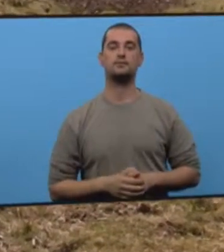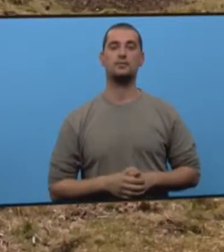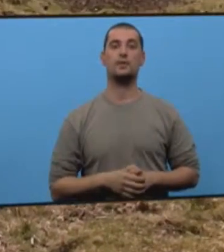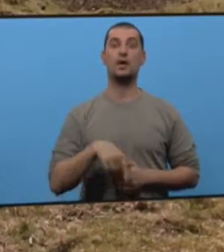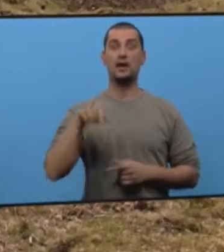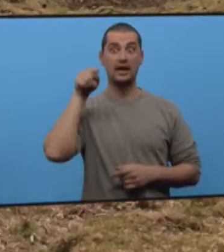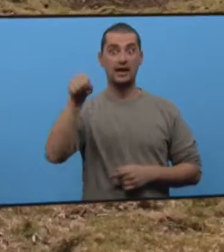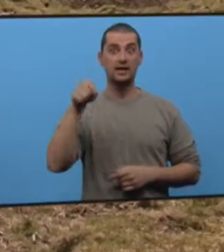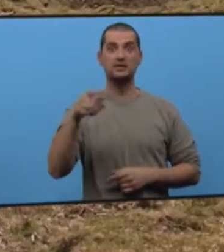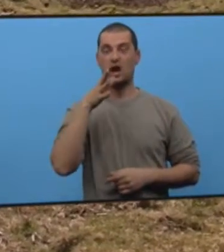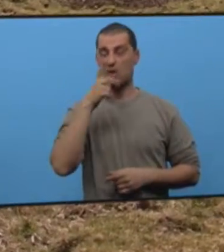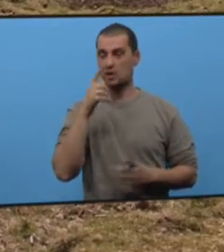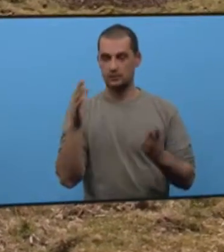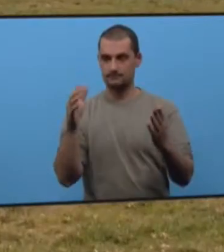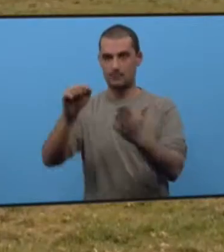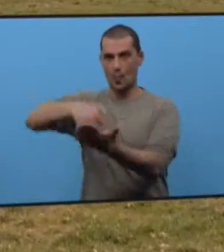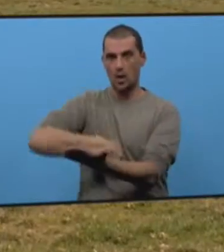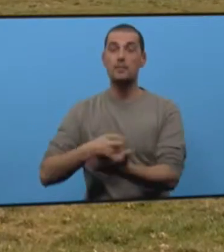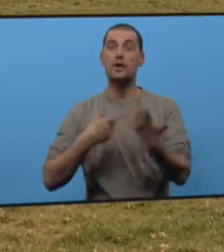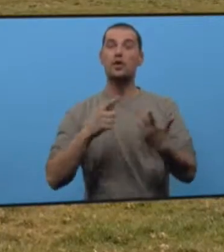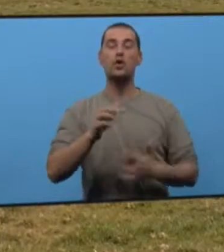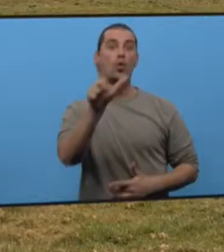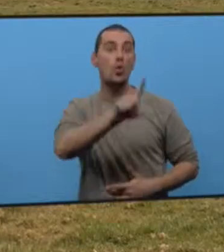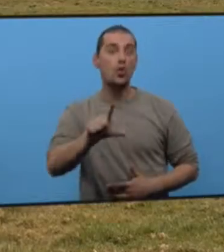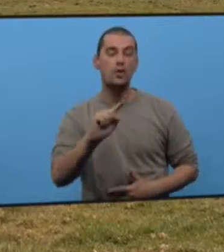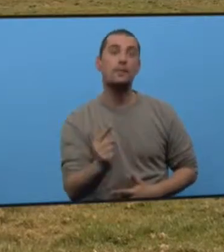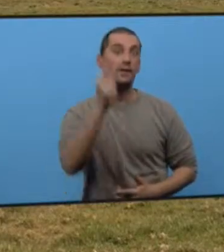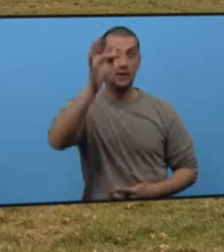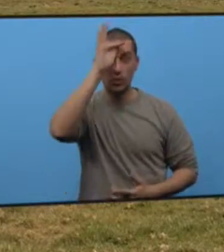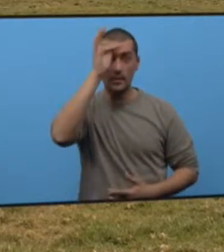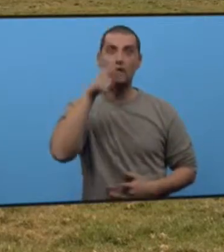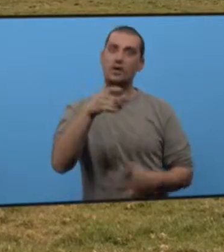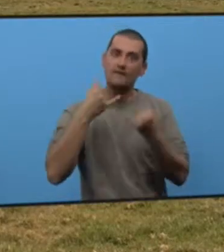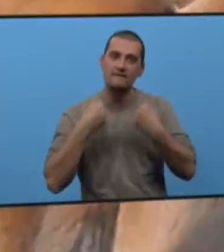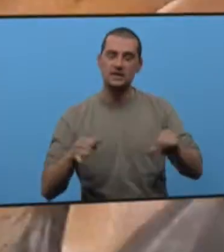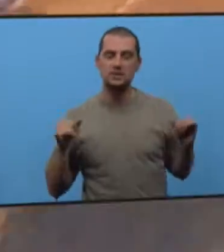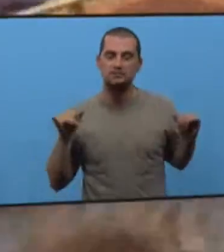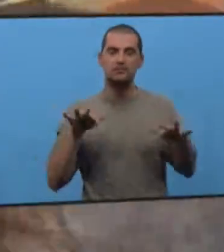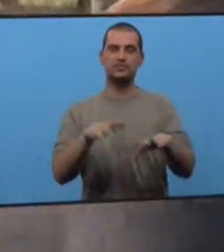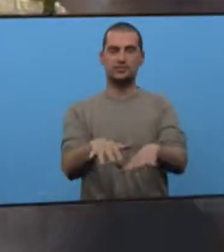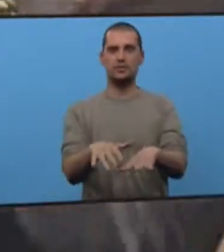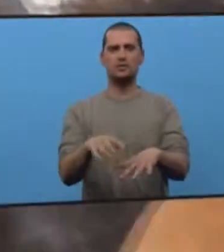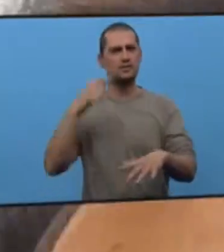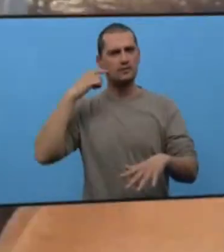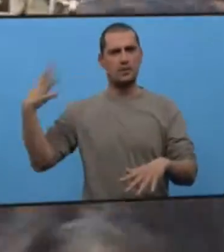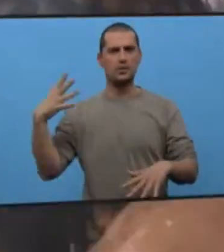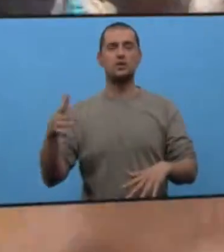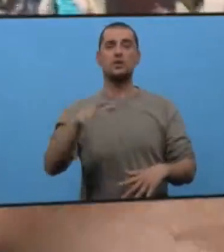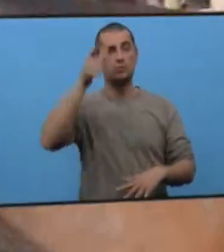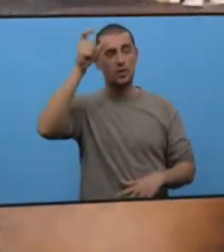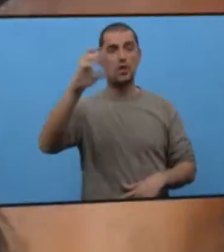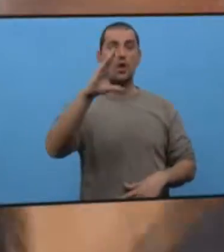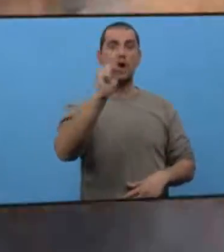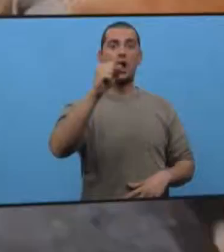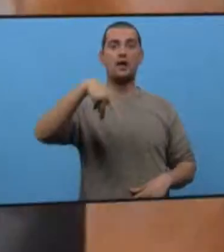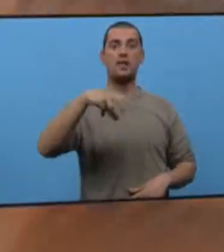Este lugar, o Xebaleiro, acolle cada primeiro domingo de xullo unha das festas máis tradicionais da zona, a Rapa das Bestas de Candaoso,